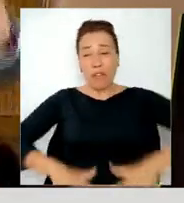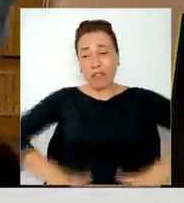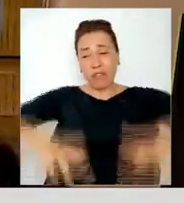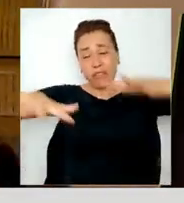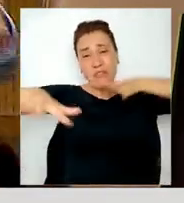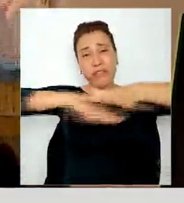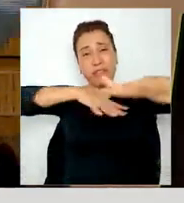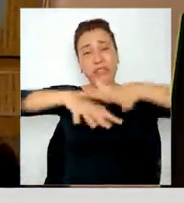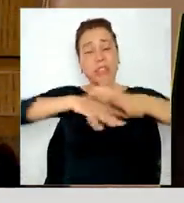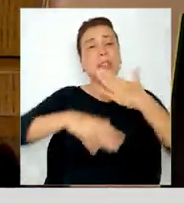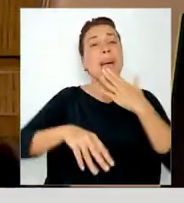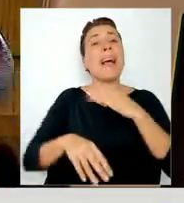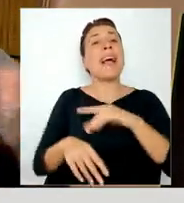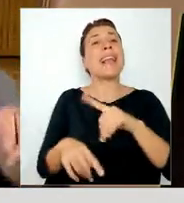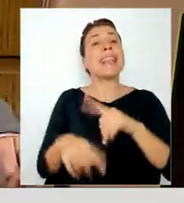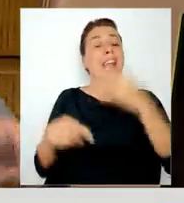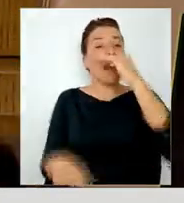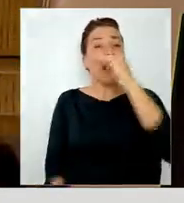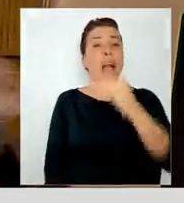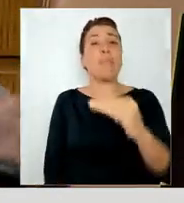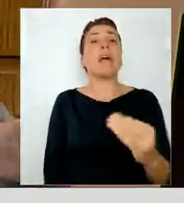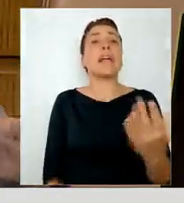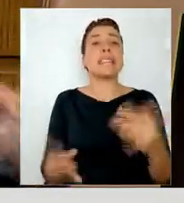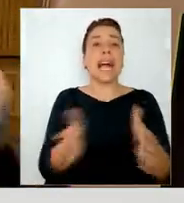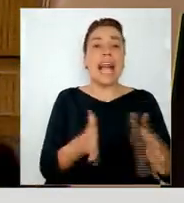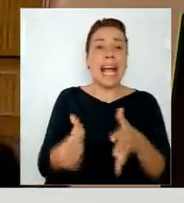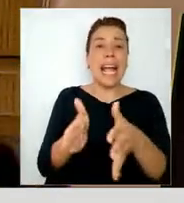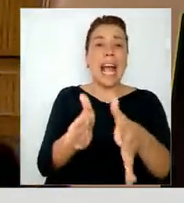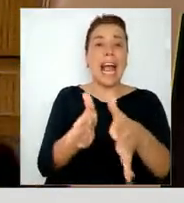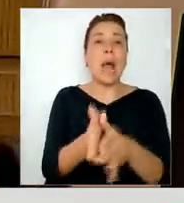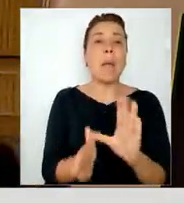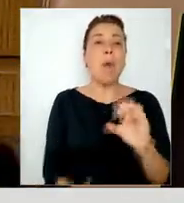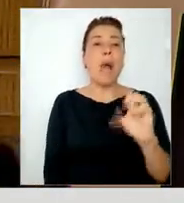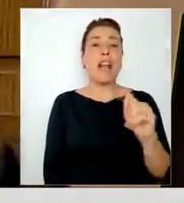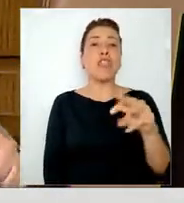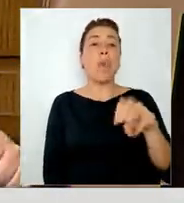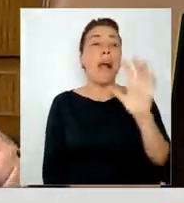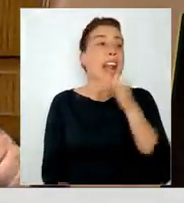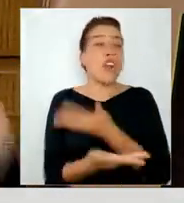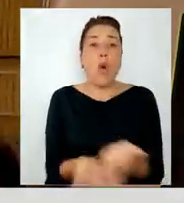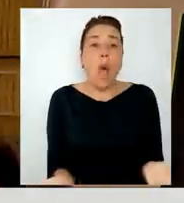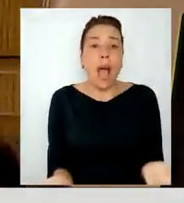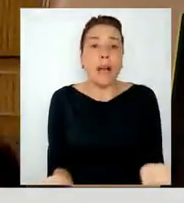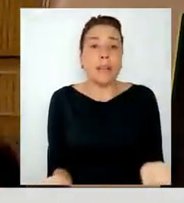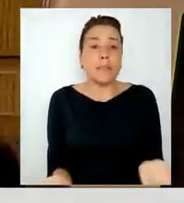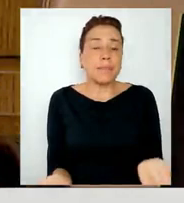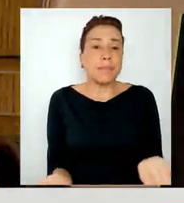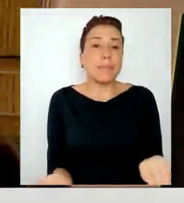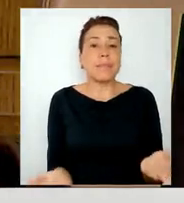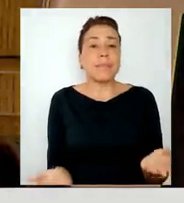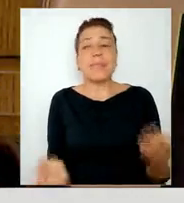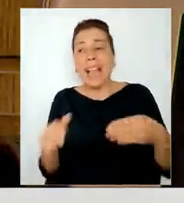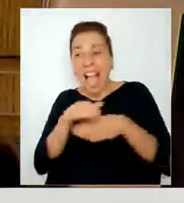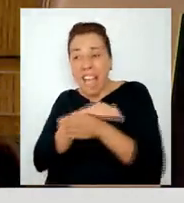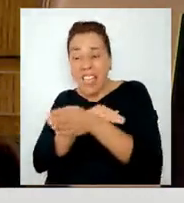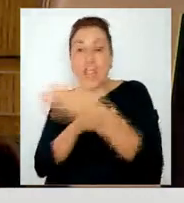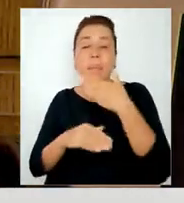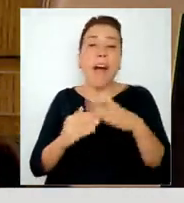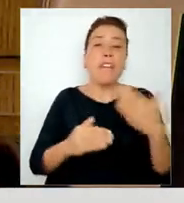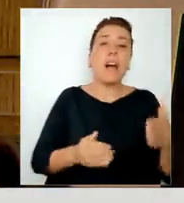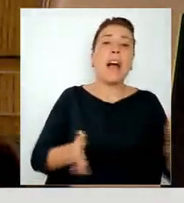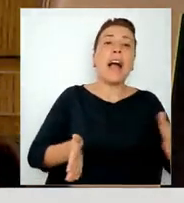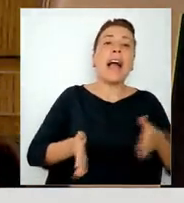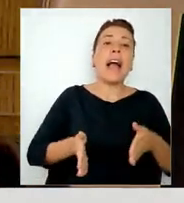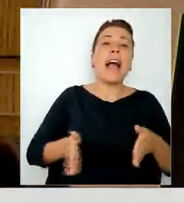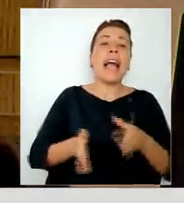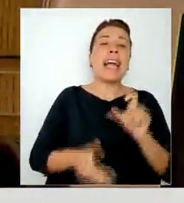agrícolas que dependen de los canales de las bocatomas que ya no están interiores y exteriores de los canales en bancados de los